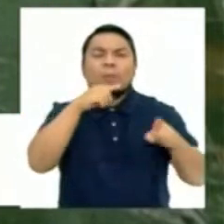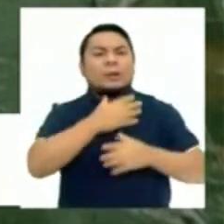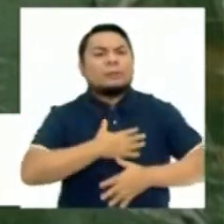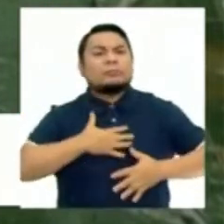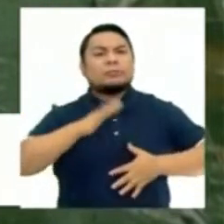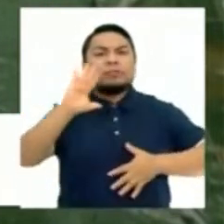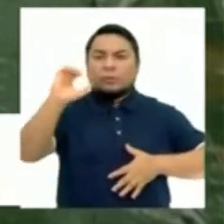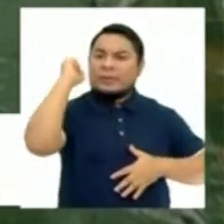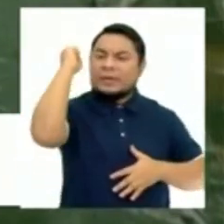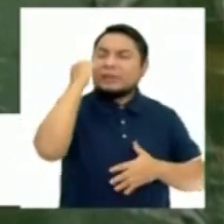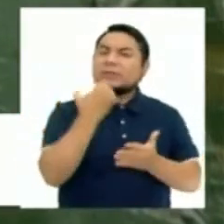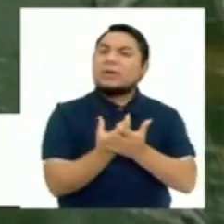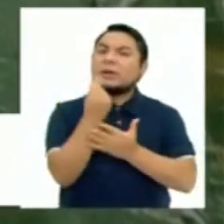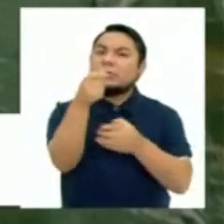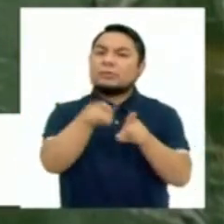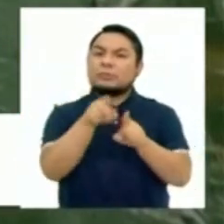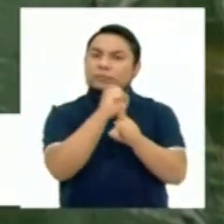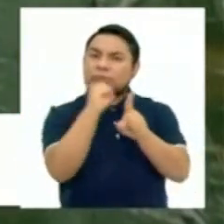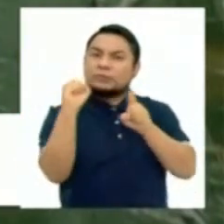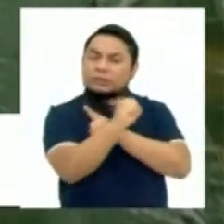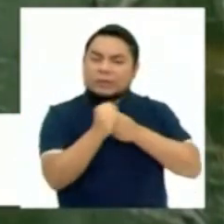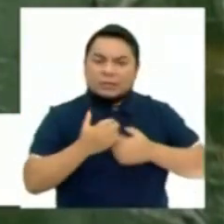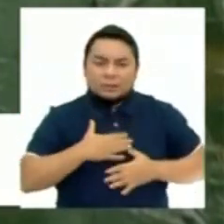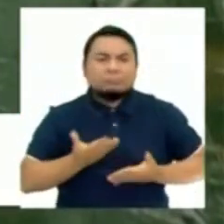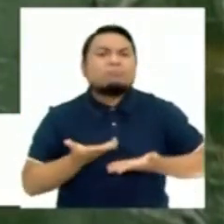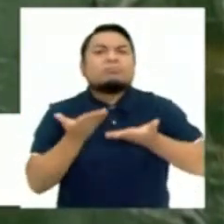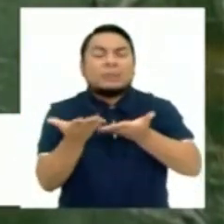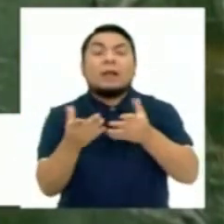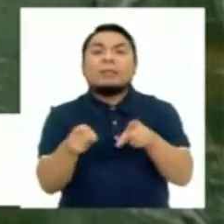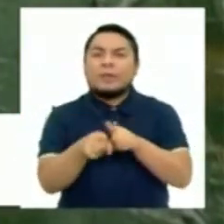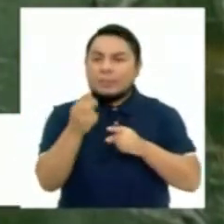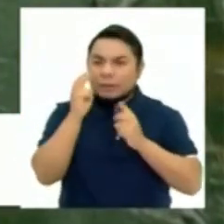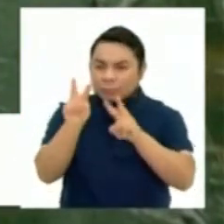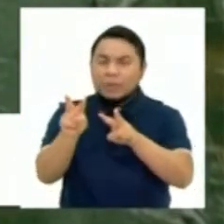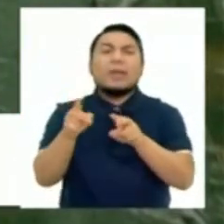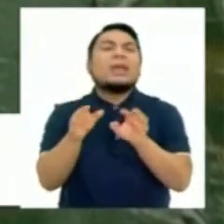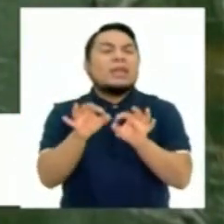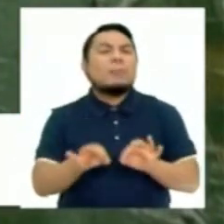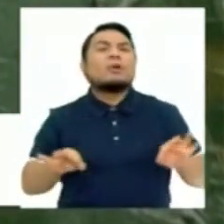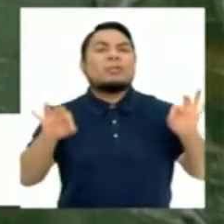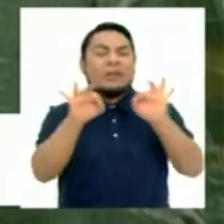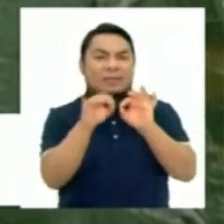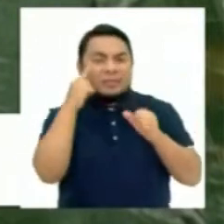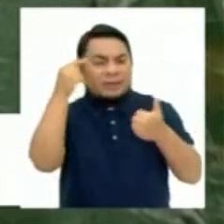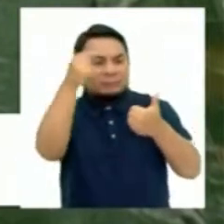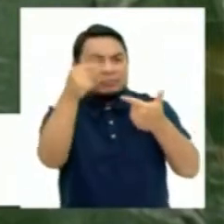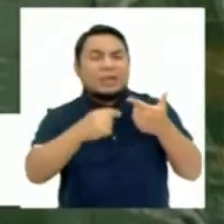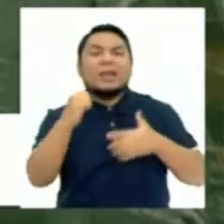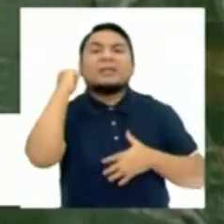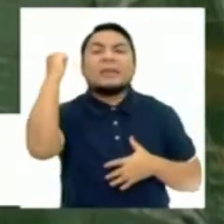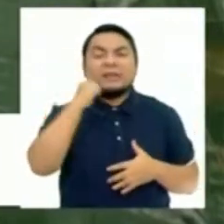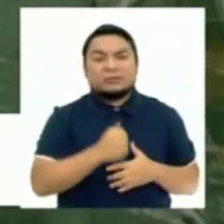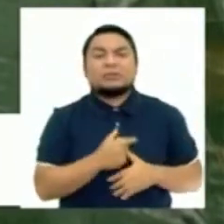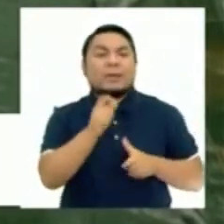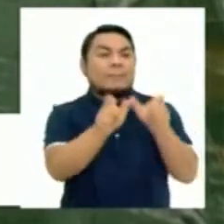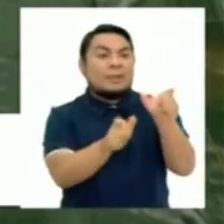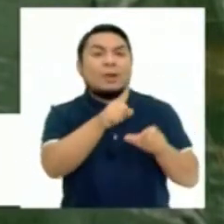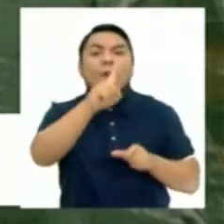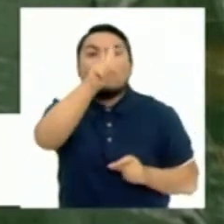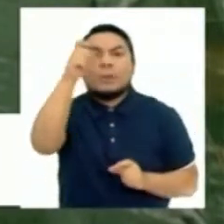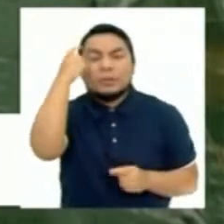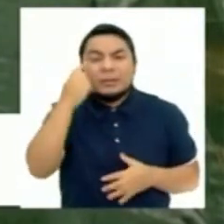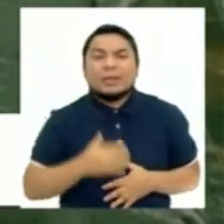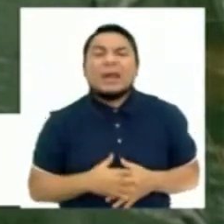de sus derechos económicos y sociales, además de las libertades fundamentales y los derechos civiles y políticos.